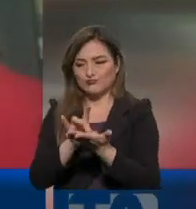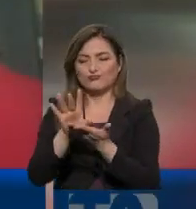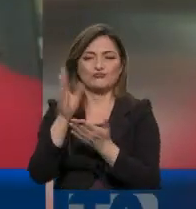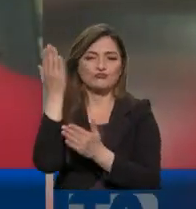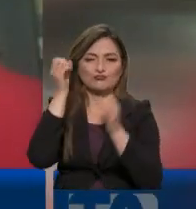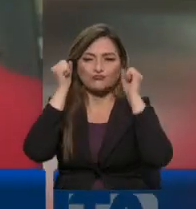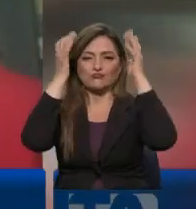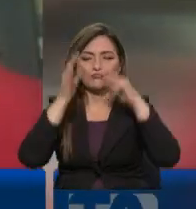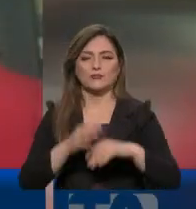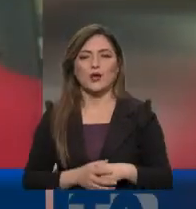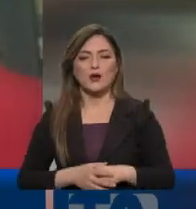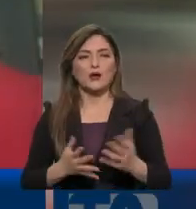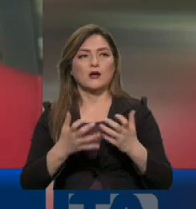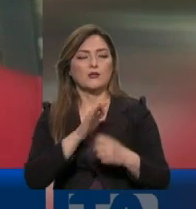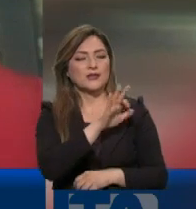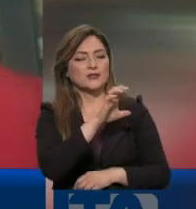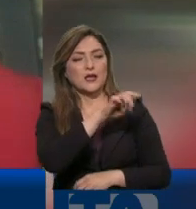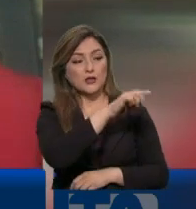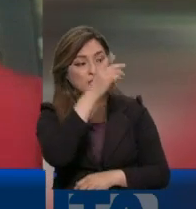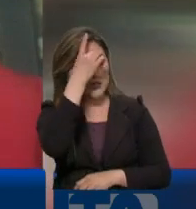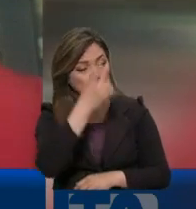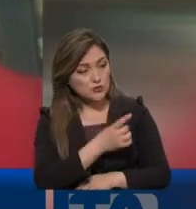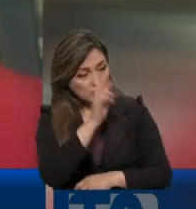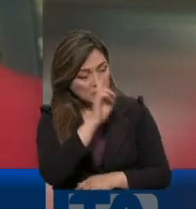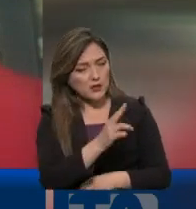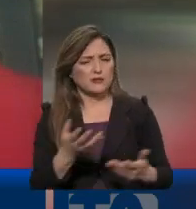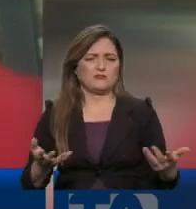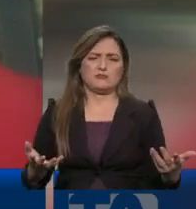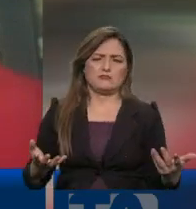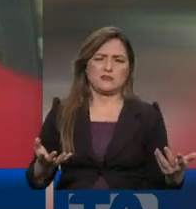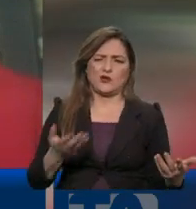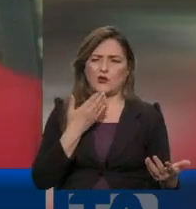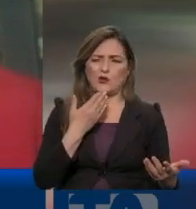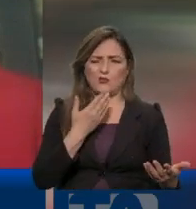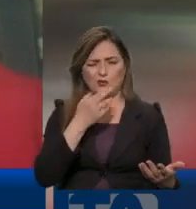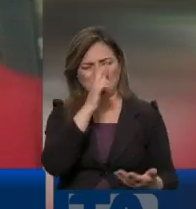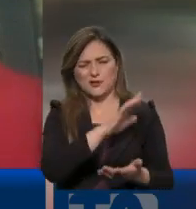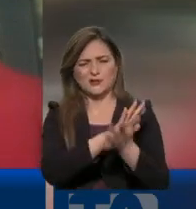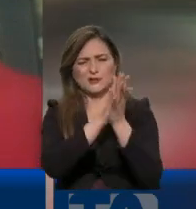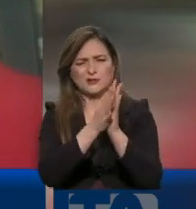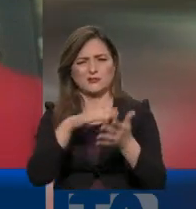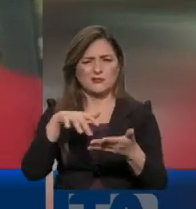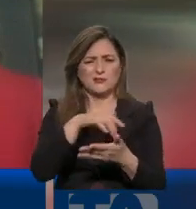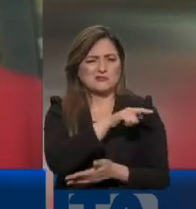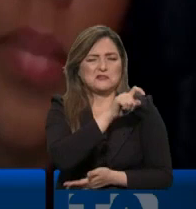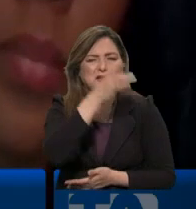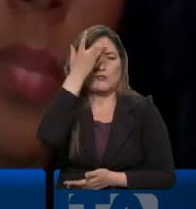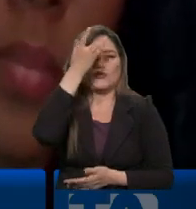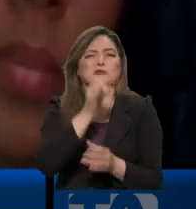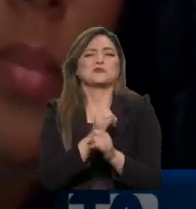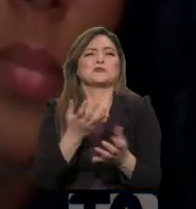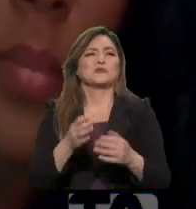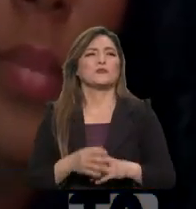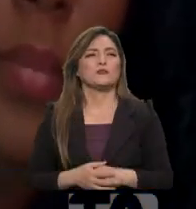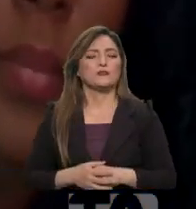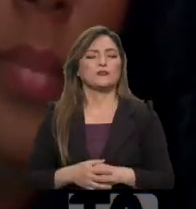haga respetar sus decisiones y sus fallos, porque de lo contrario se pone en tela de duda la necesidad de existencia de esta institución.